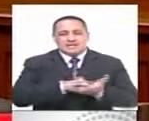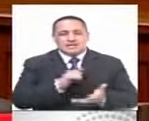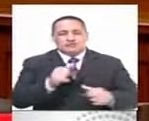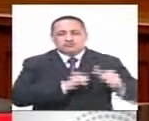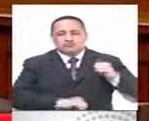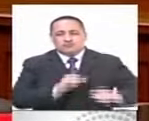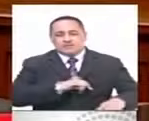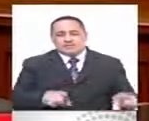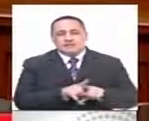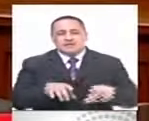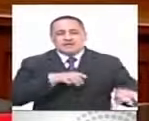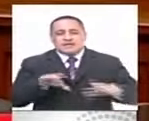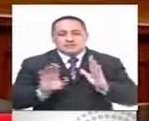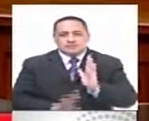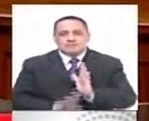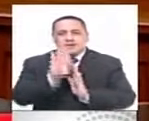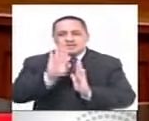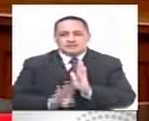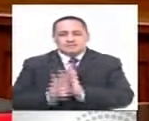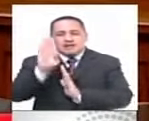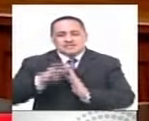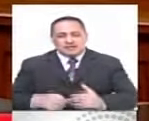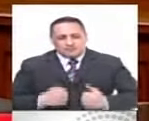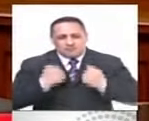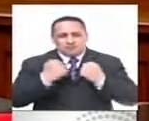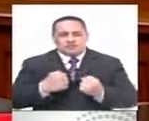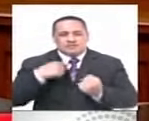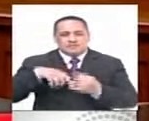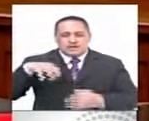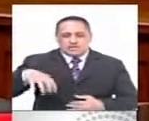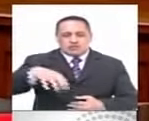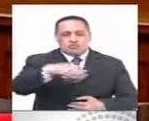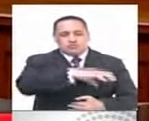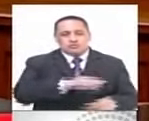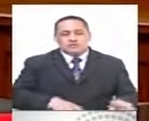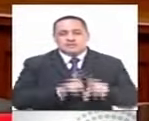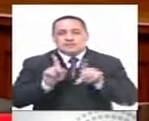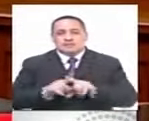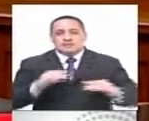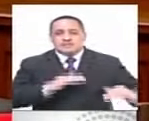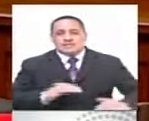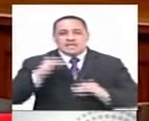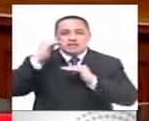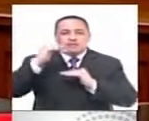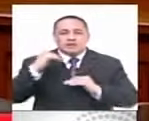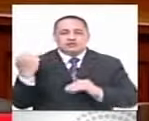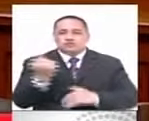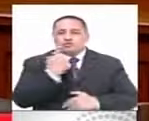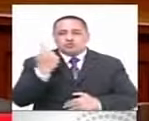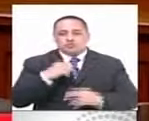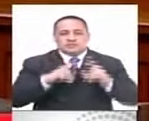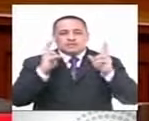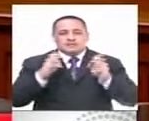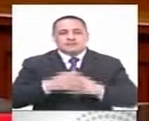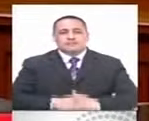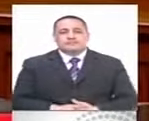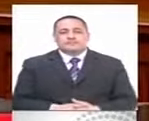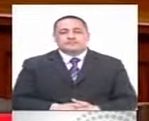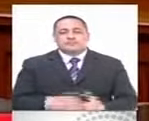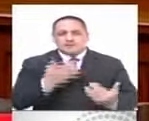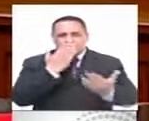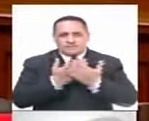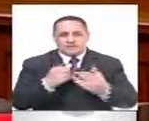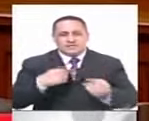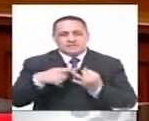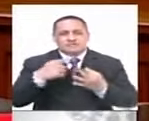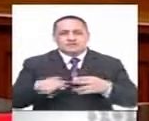y hacer converger los esfuerzos multisectoriales y multinivel en esta materia. Frente a los